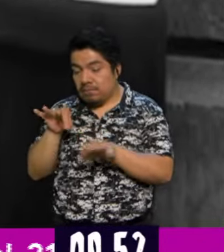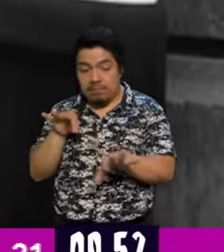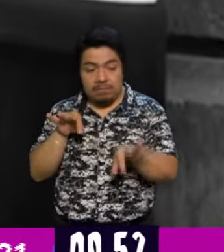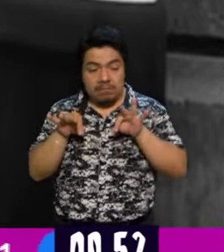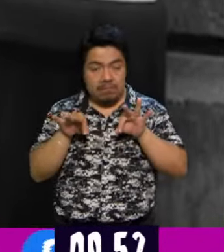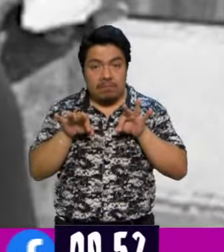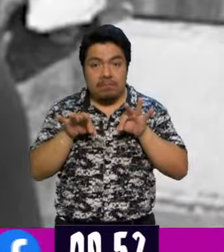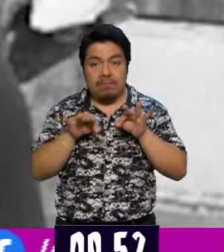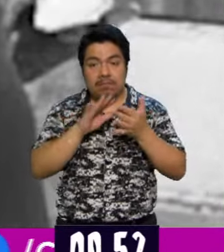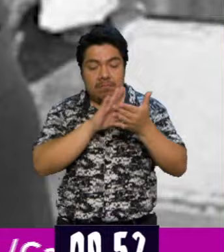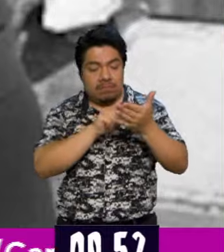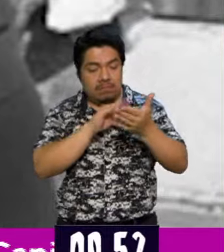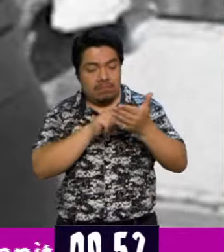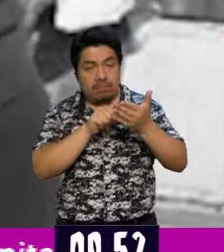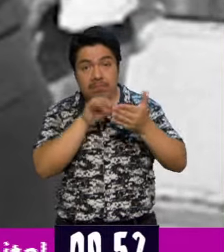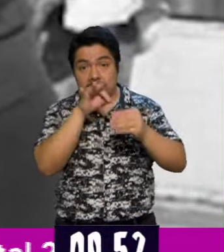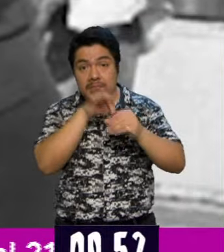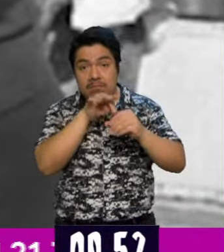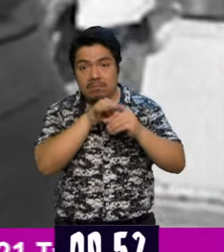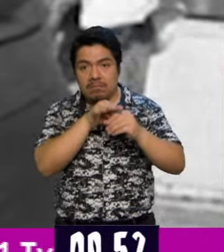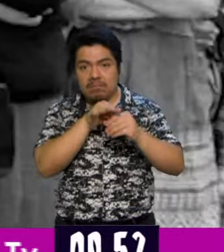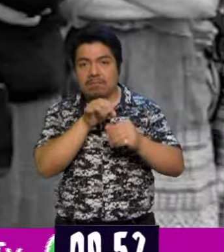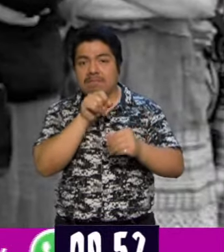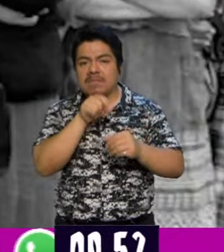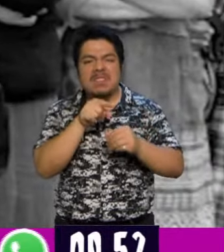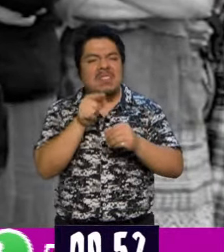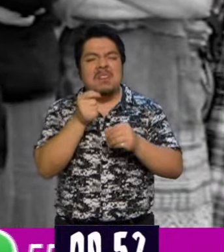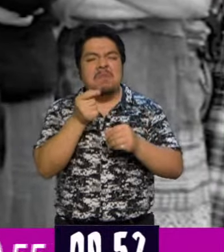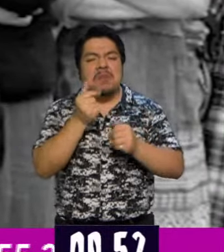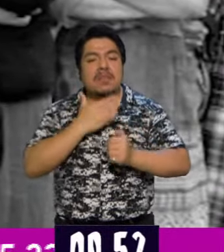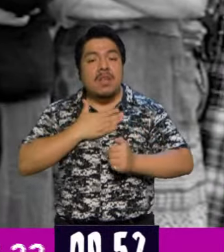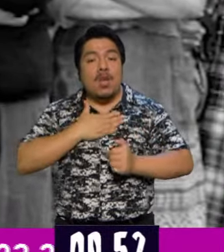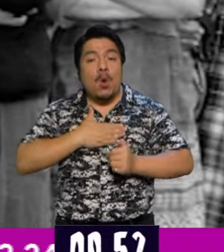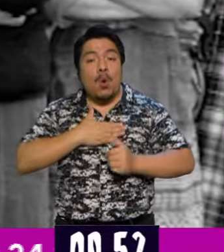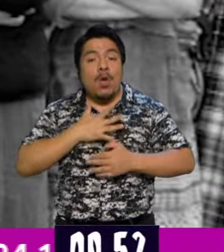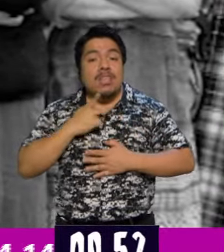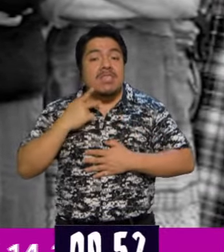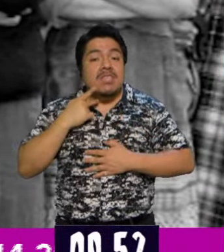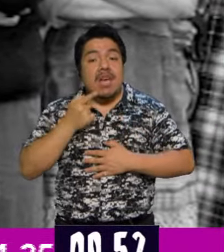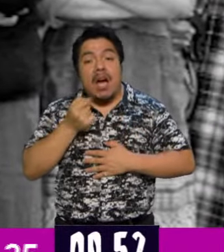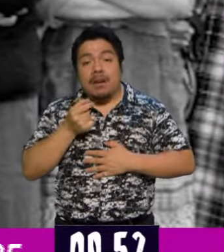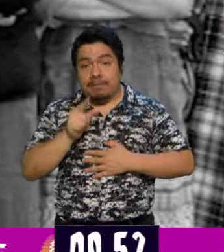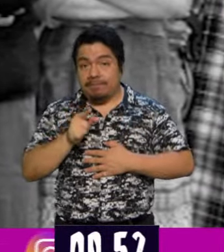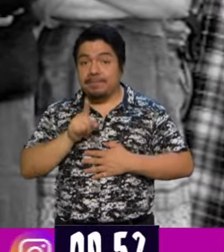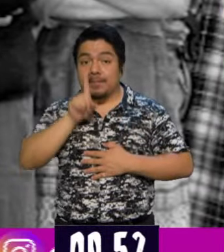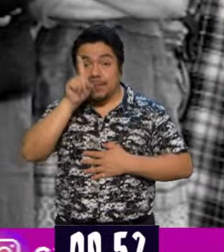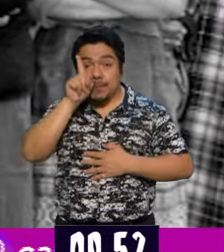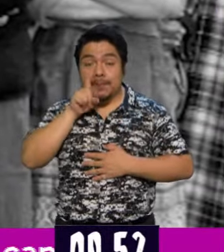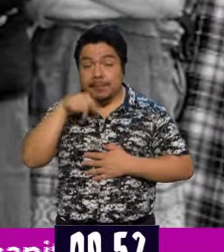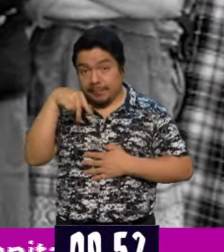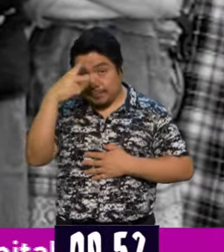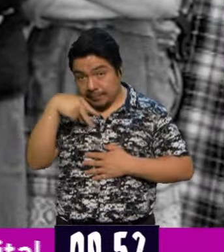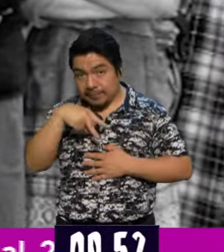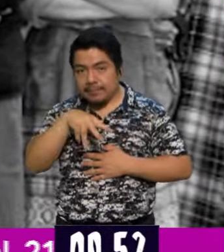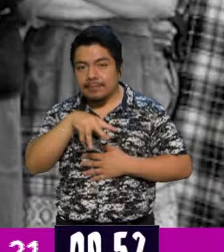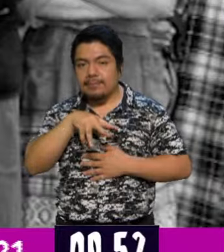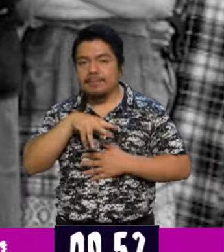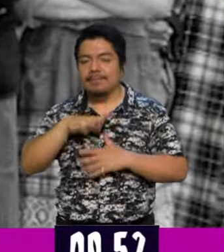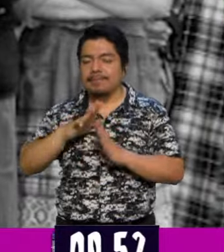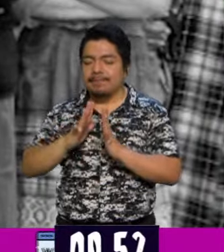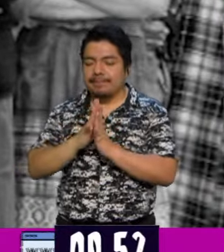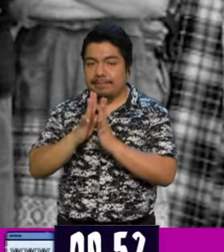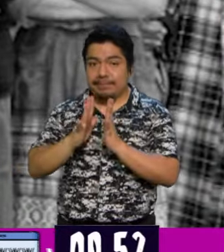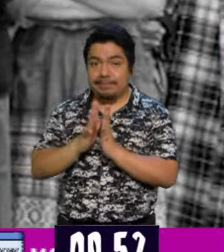acceso a las boletas electorales acaso fue la mínima justicia política. Las mujeres mexicanas tuvieron una